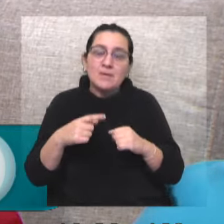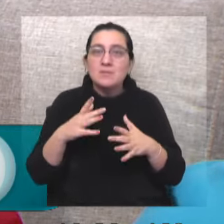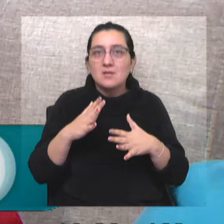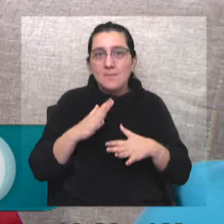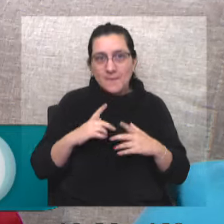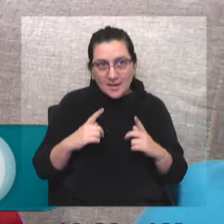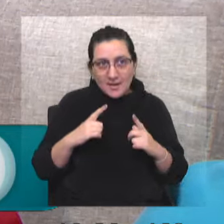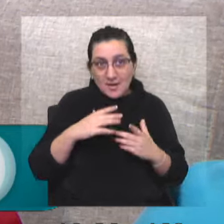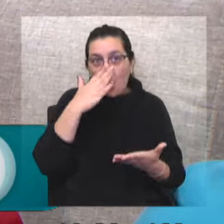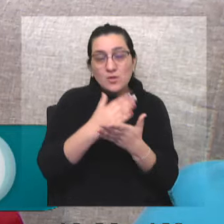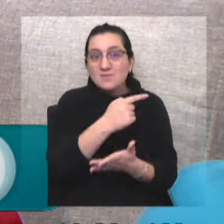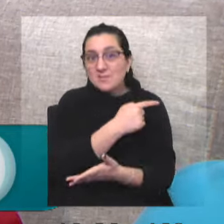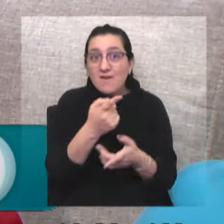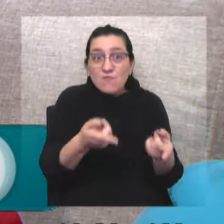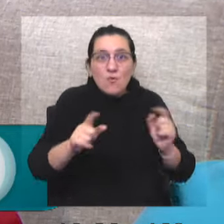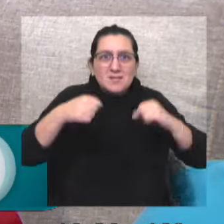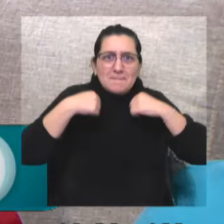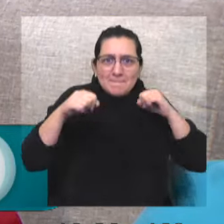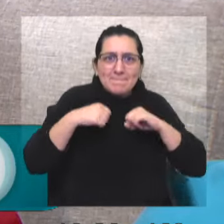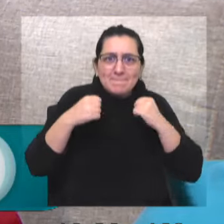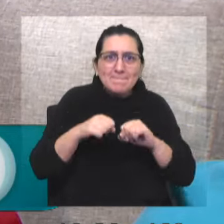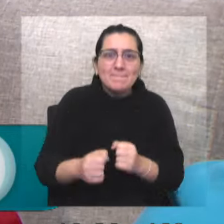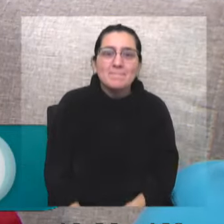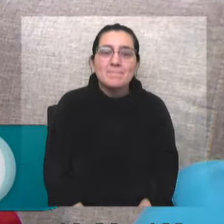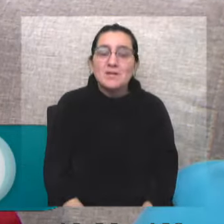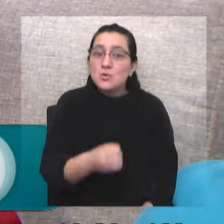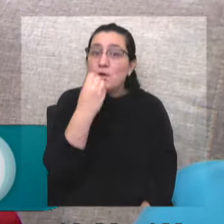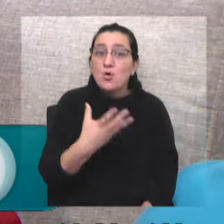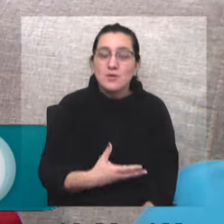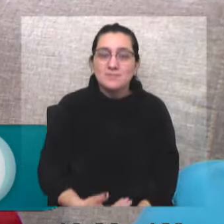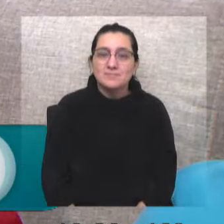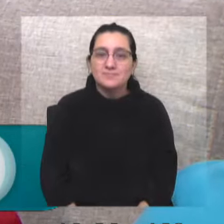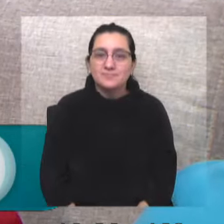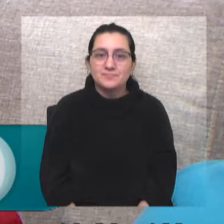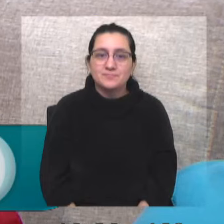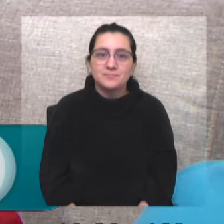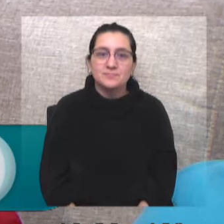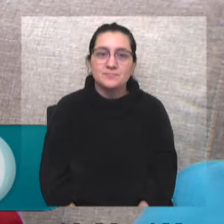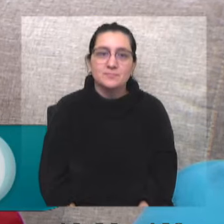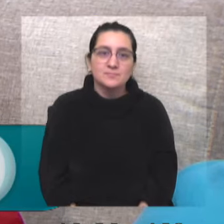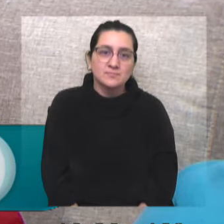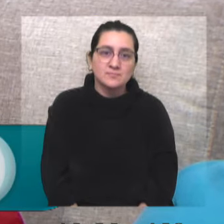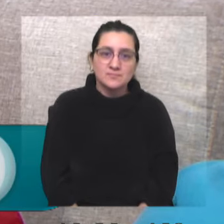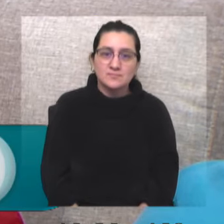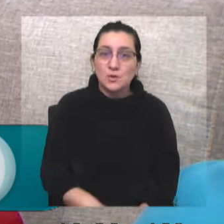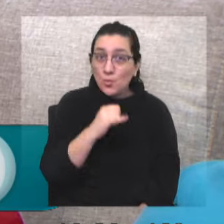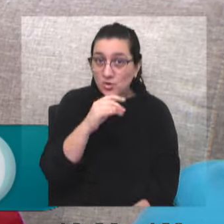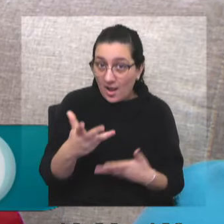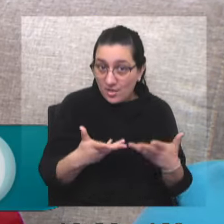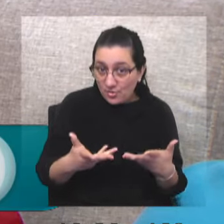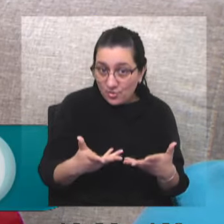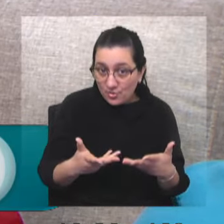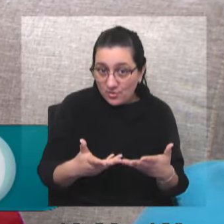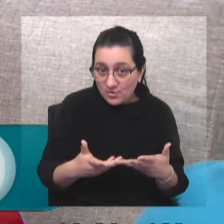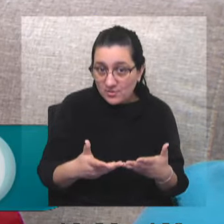poquito y en la última semana retomás y ya le das la forma para que eso crezca y sea maravilloso. ¿Doy una primicia? Sí, sí. Porque por yo soy